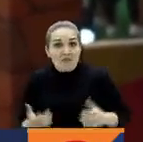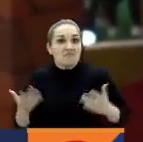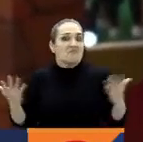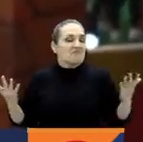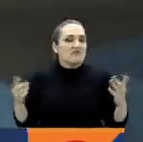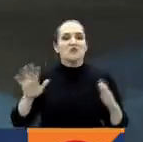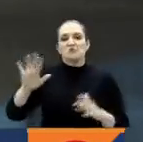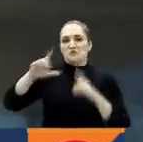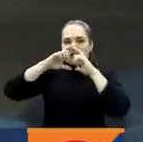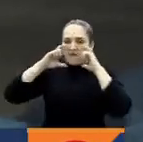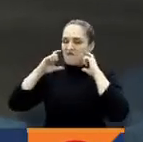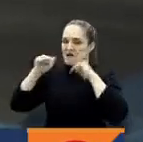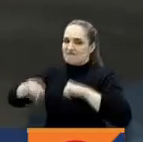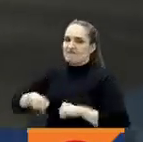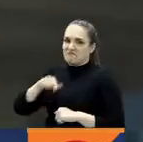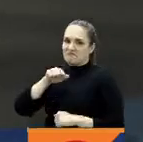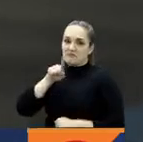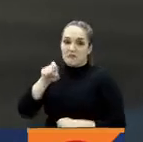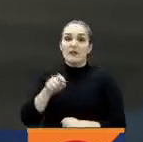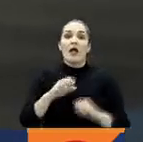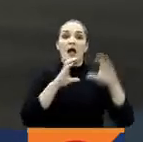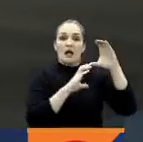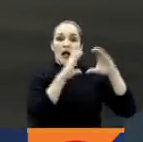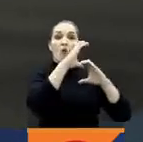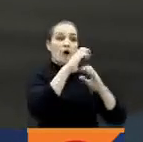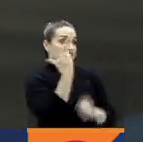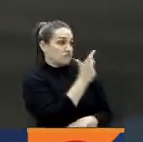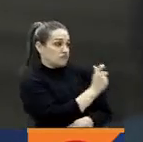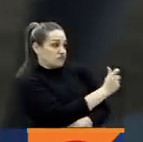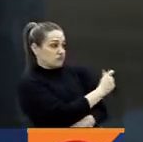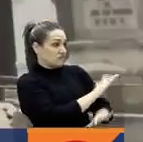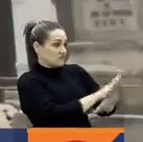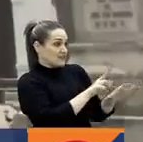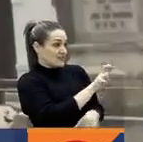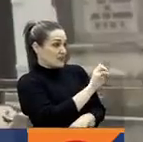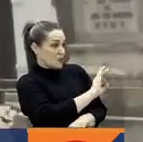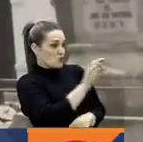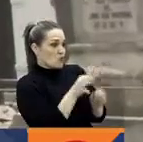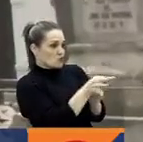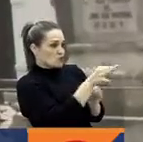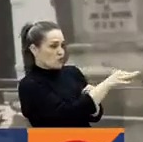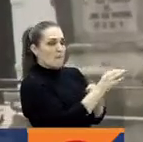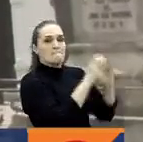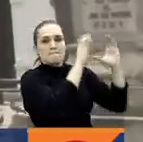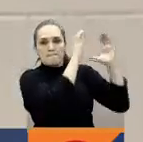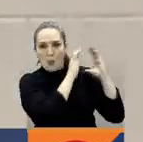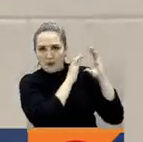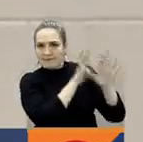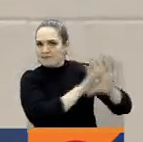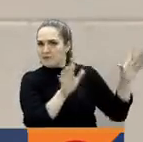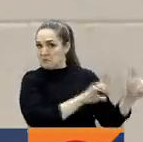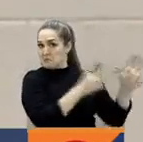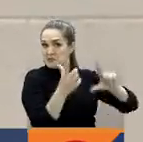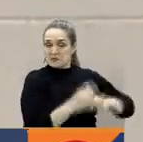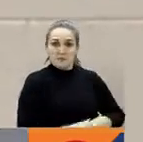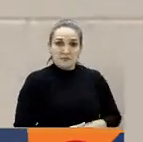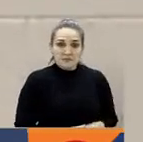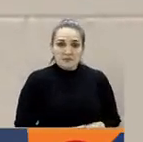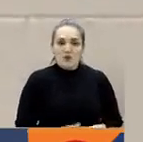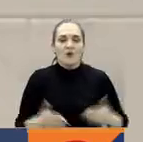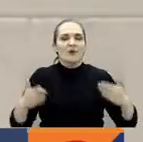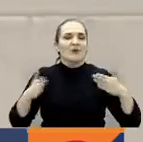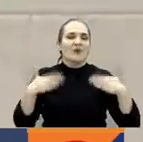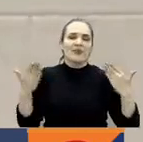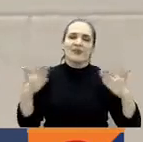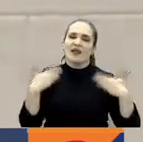usar el tapabocas. En el Cauca también la vacunación superó el 70% en varios municipios, Popayán uno de ellos. Estamos muy